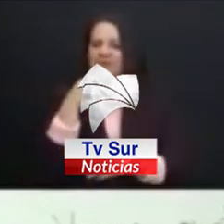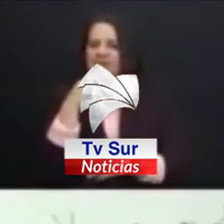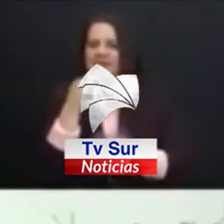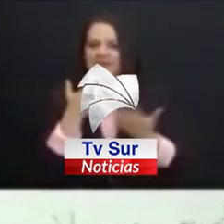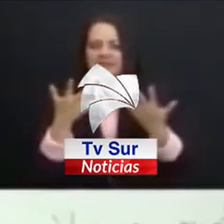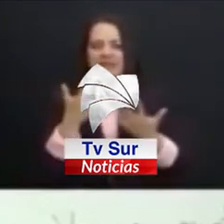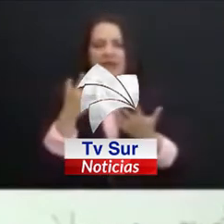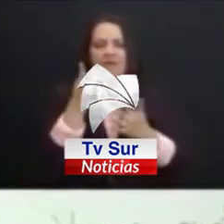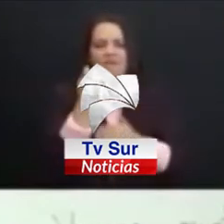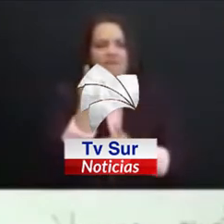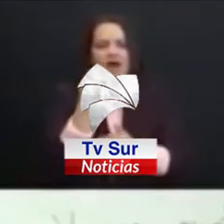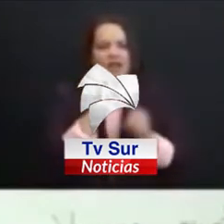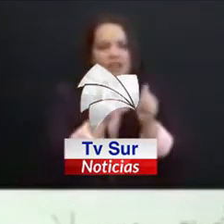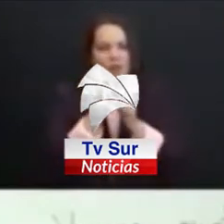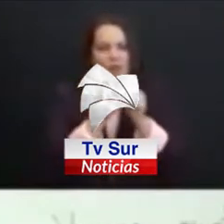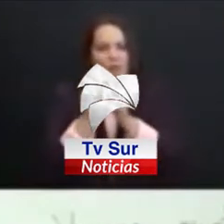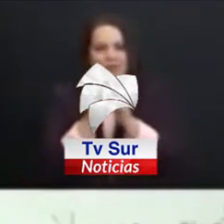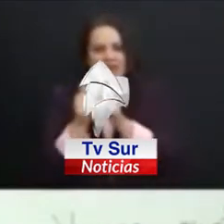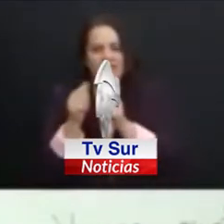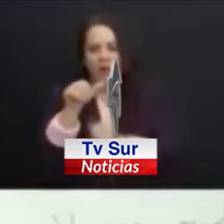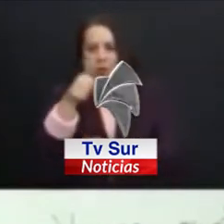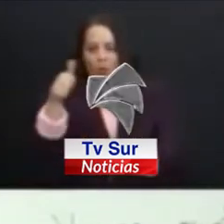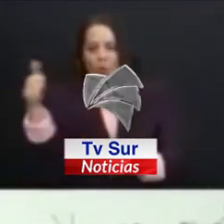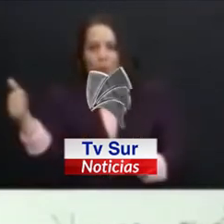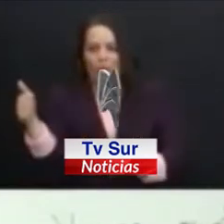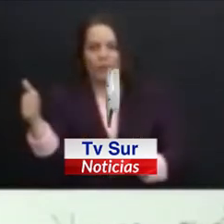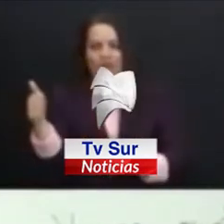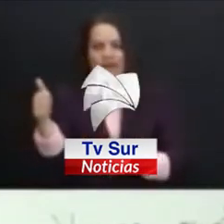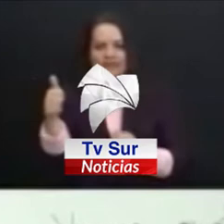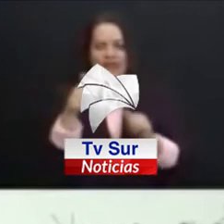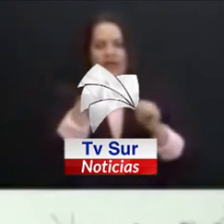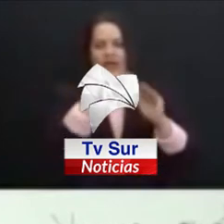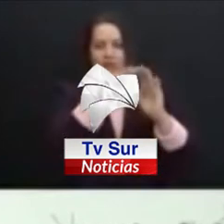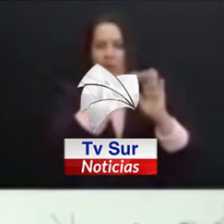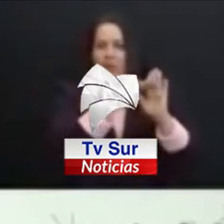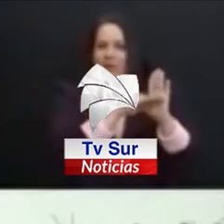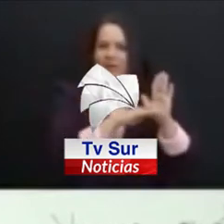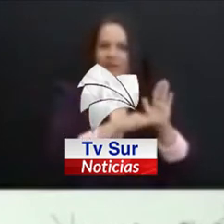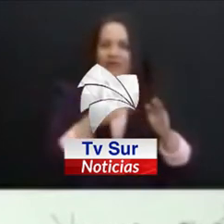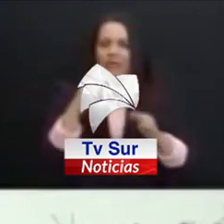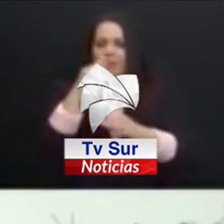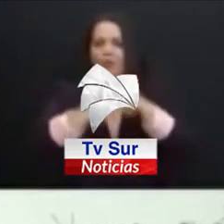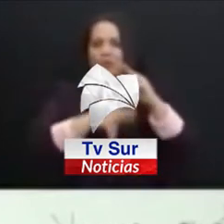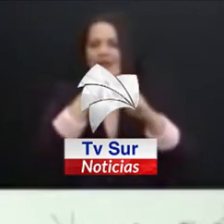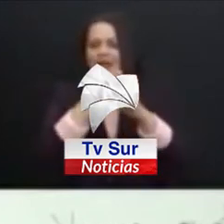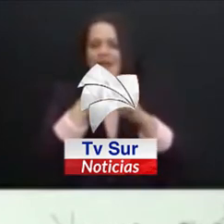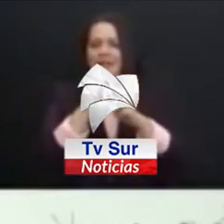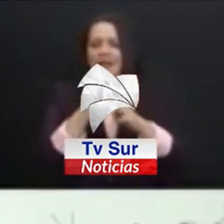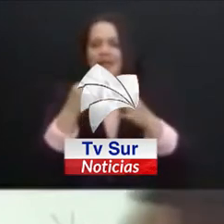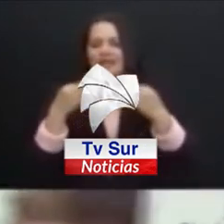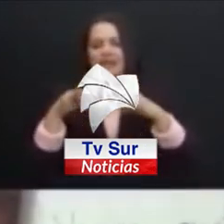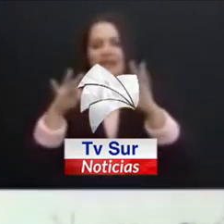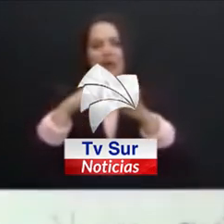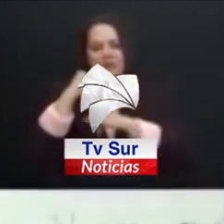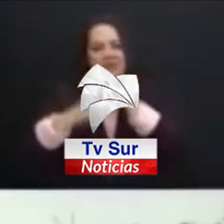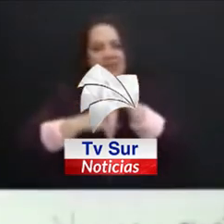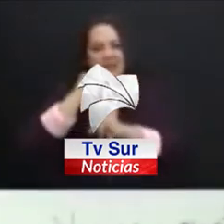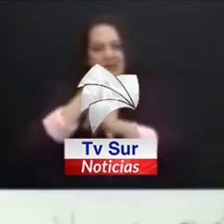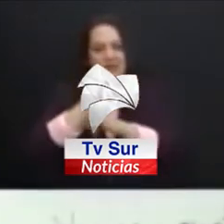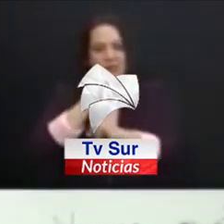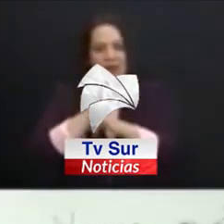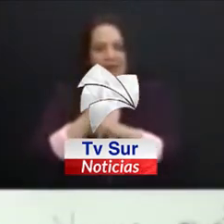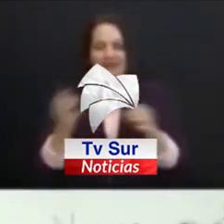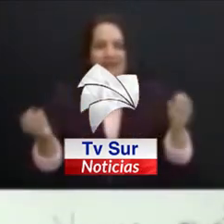falta de competitividad con las otras disposiciones mundiales, por tratados internacionales y demás, esta es